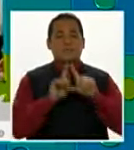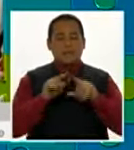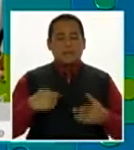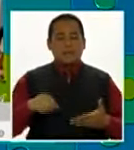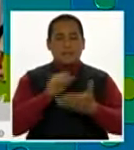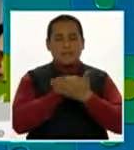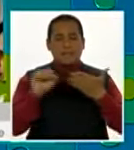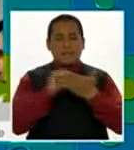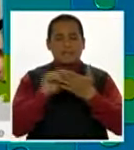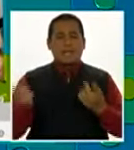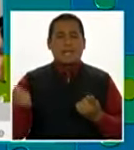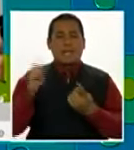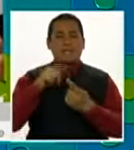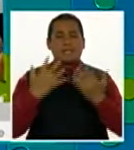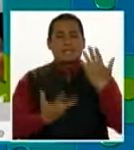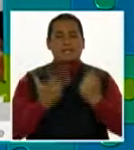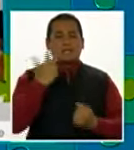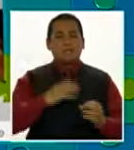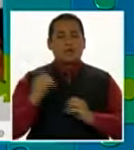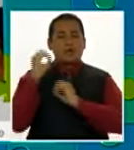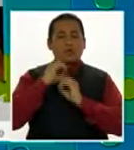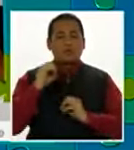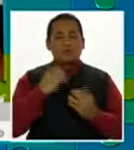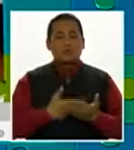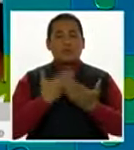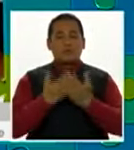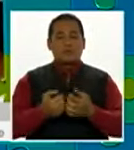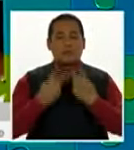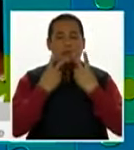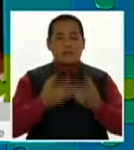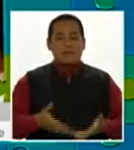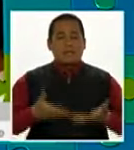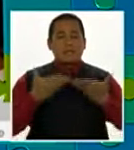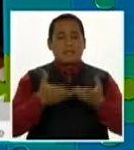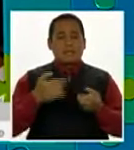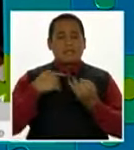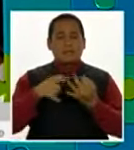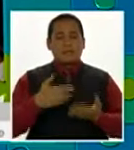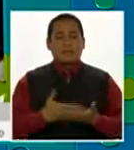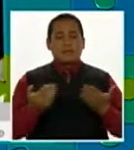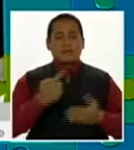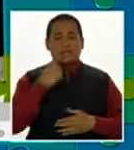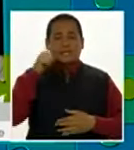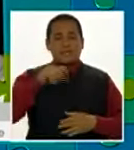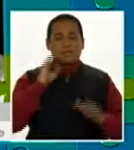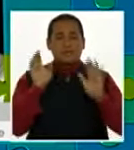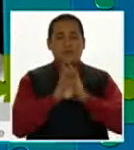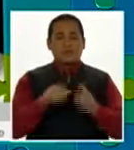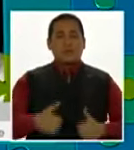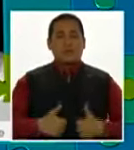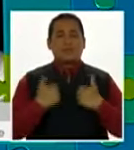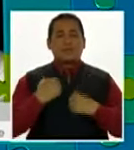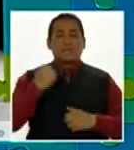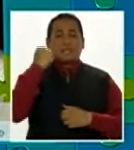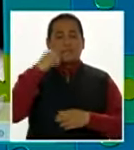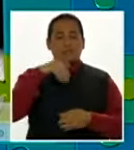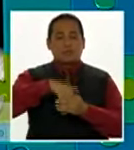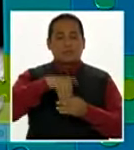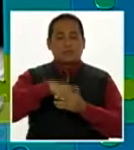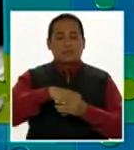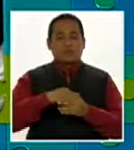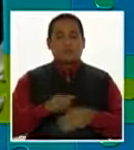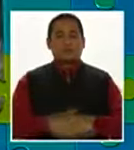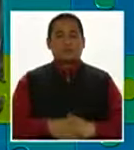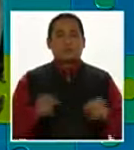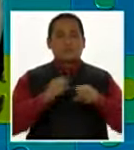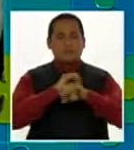www.ompe.gob.pe para empadronarse hasta el 13 de octubre, a fin de prever y habilitar medidas que faciliten el ejercicio del derecho al